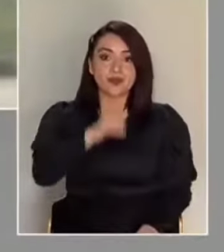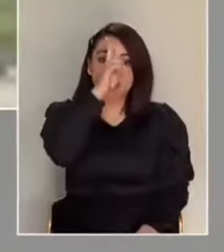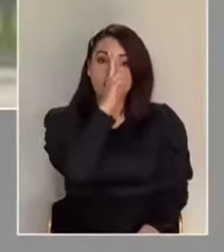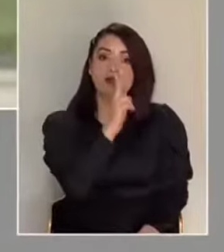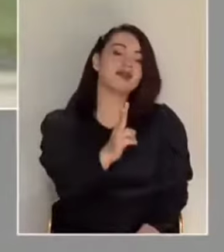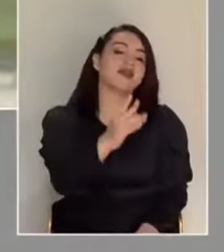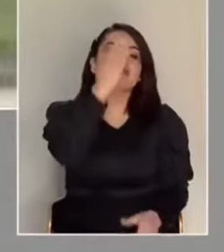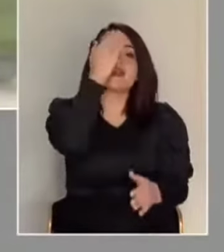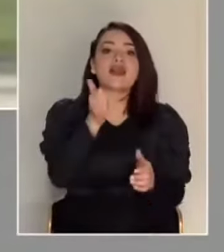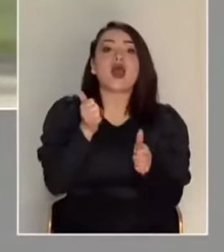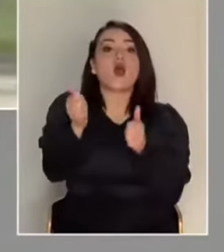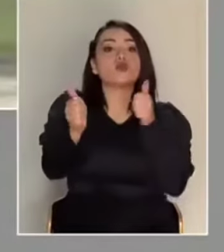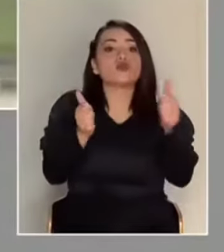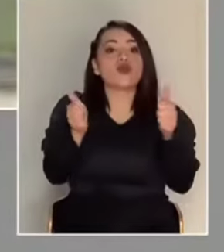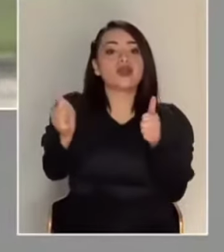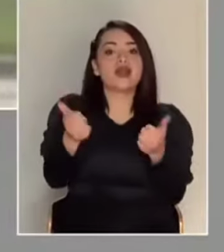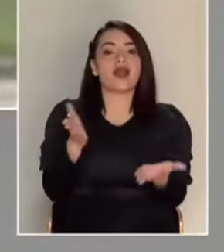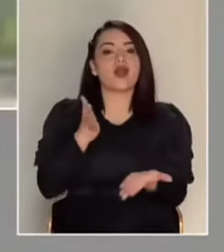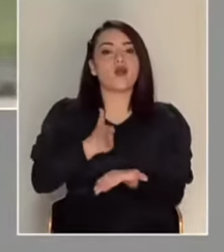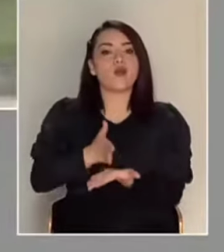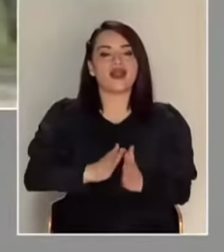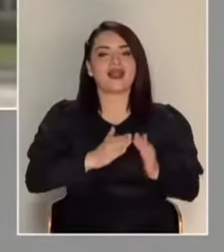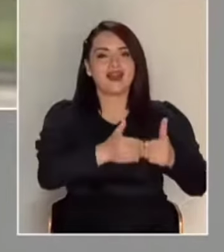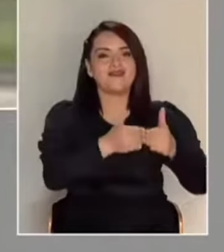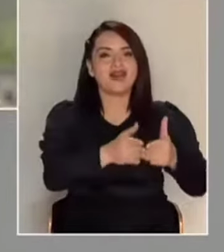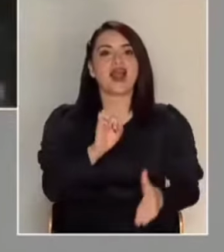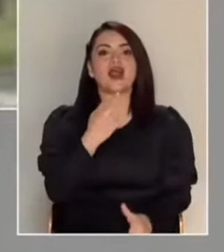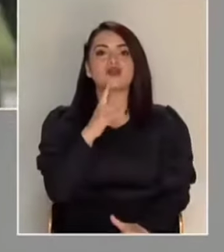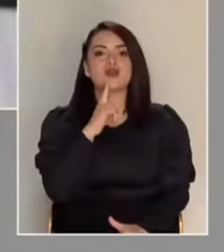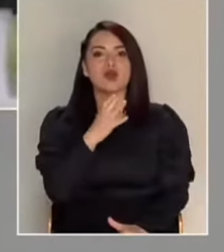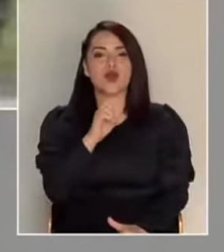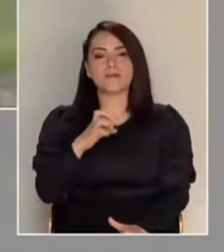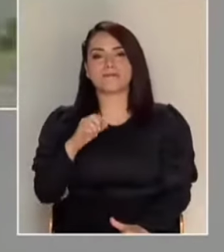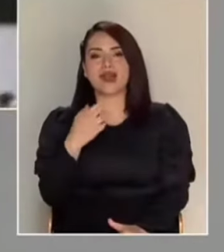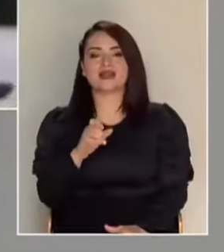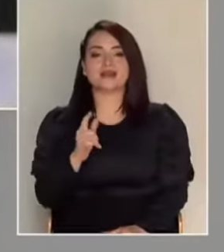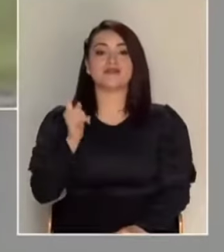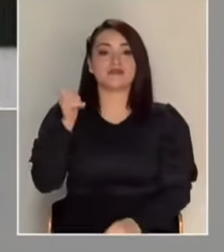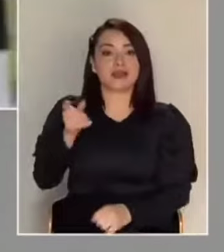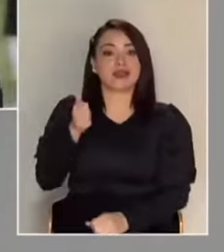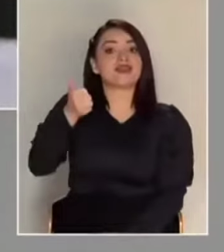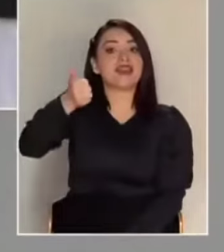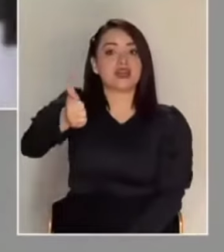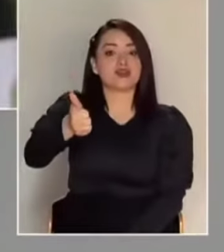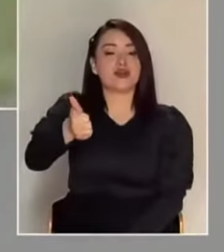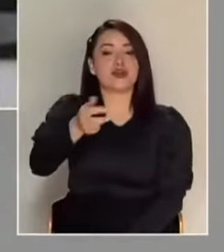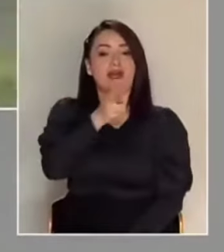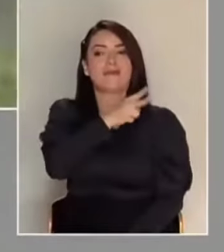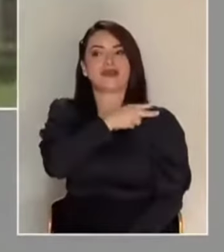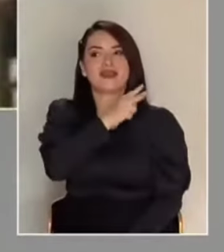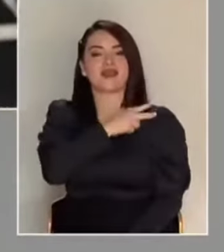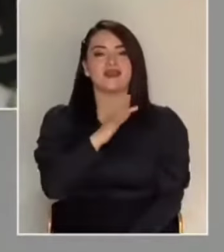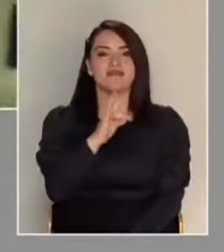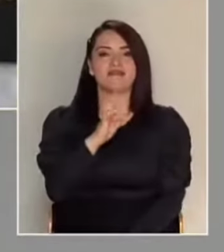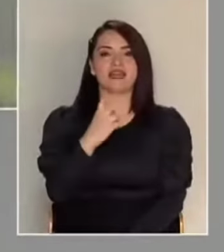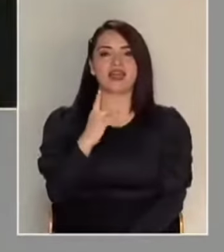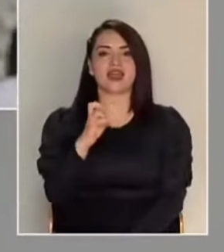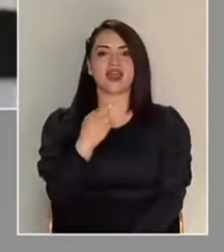Frente a las autoridades, la Escuela Naval Arturo Prat, al mando de su director, capitán de navío don Federico